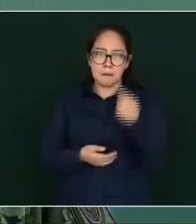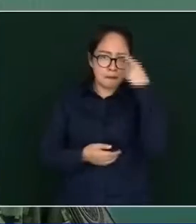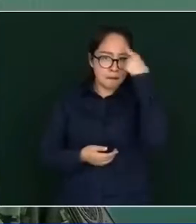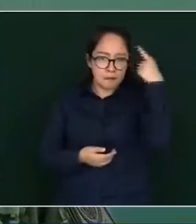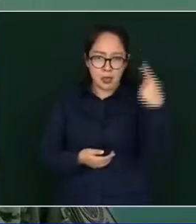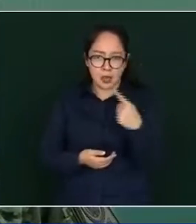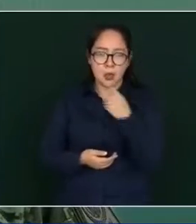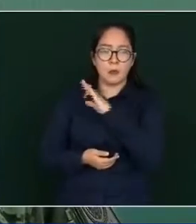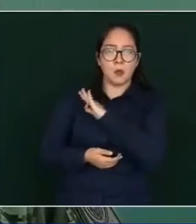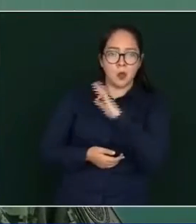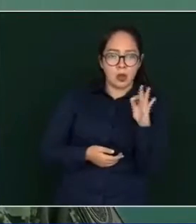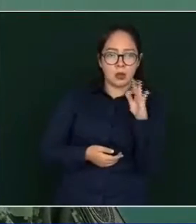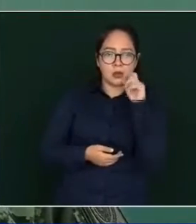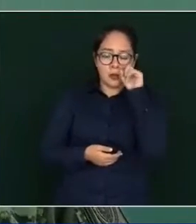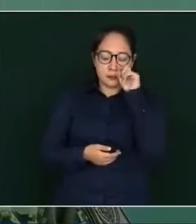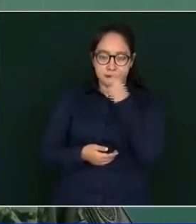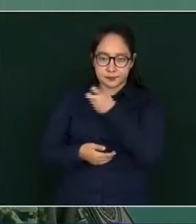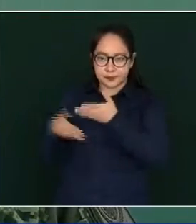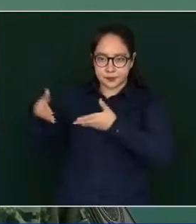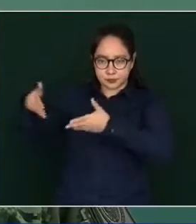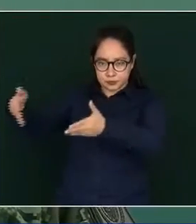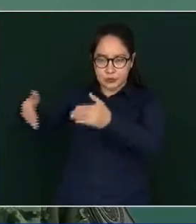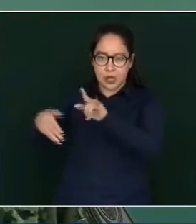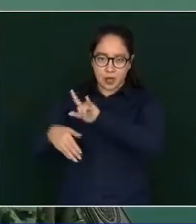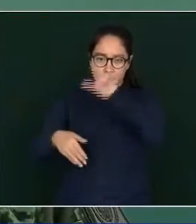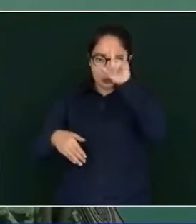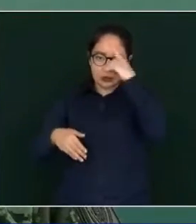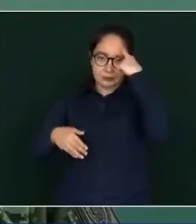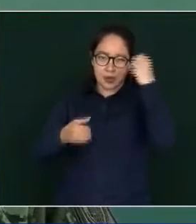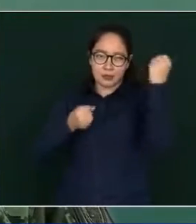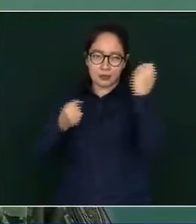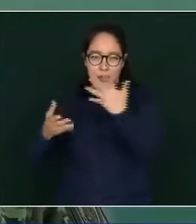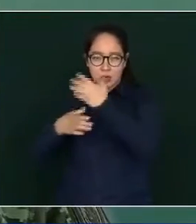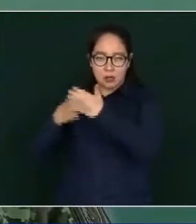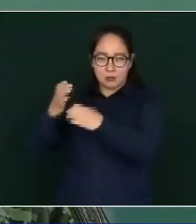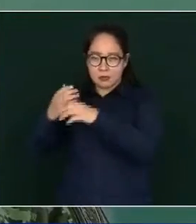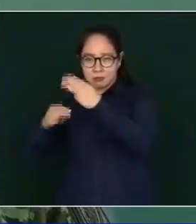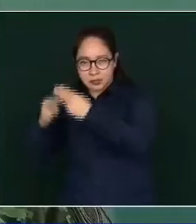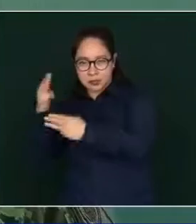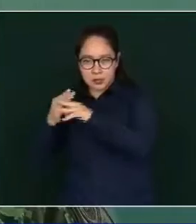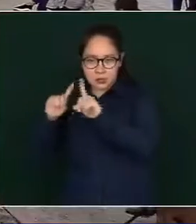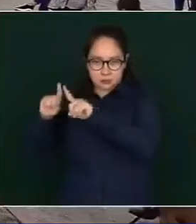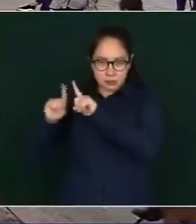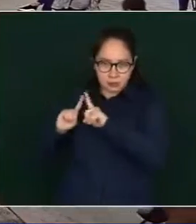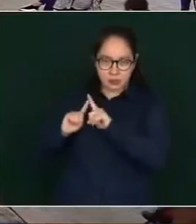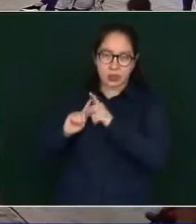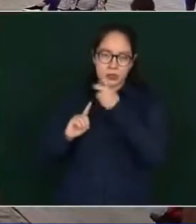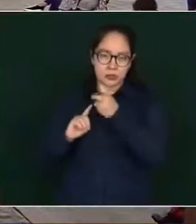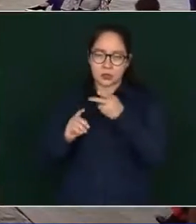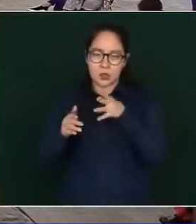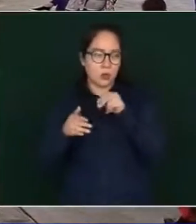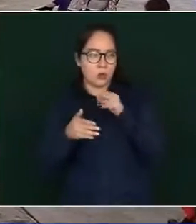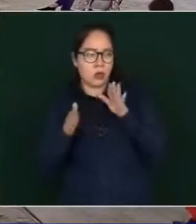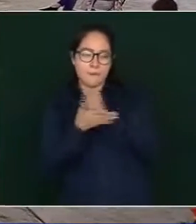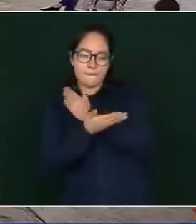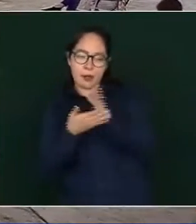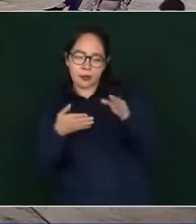que puede ser la pista para los aviones de carga y no interrumpir lo que es los vuelos